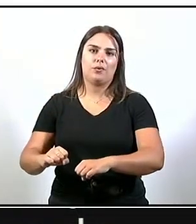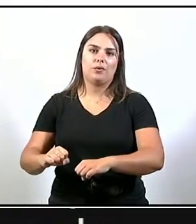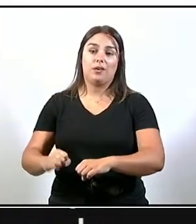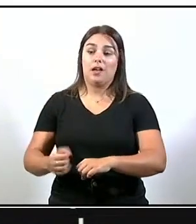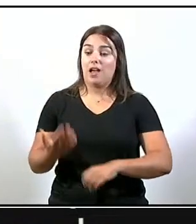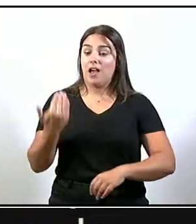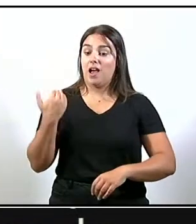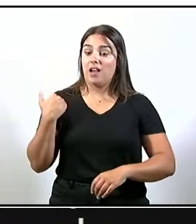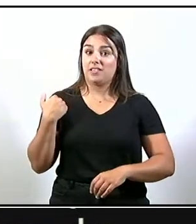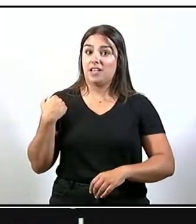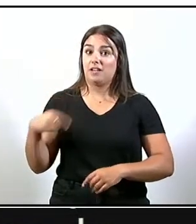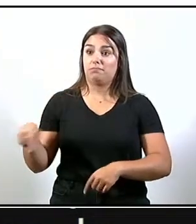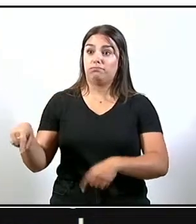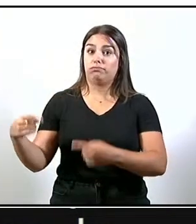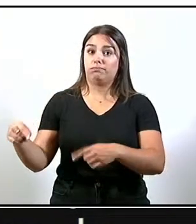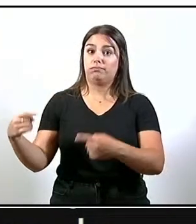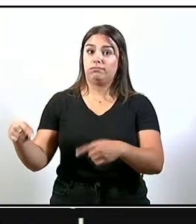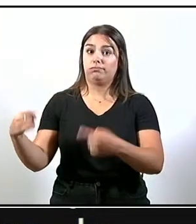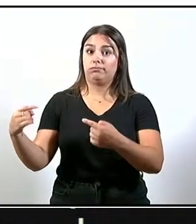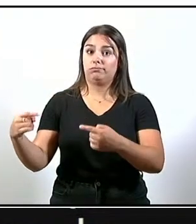Ayer volaron los puentes.